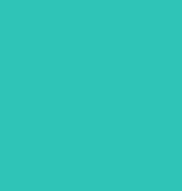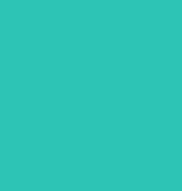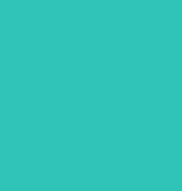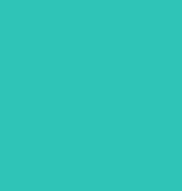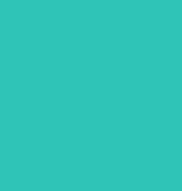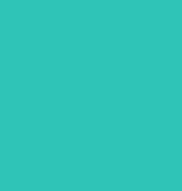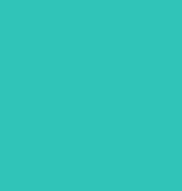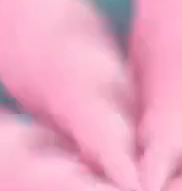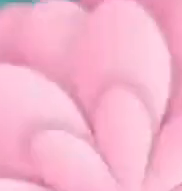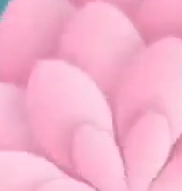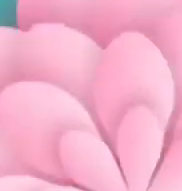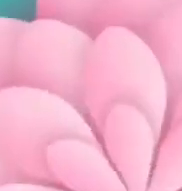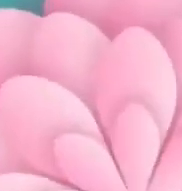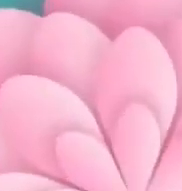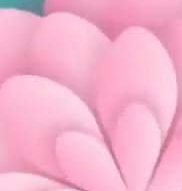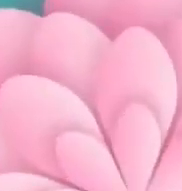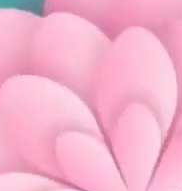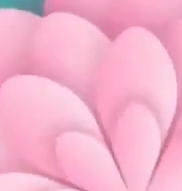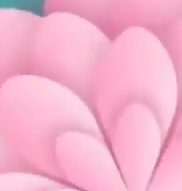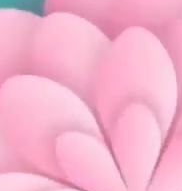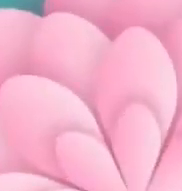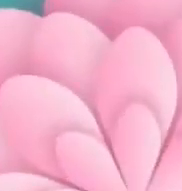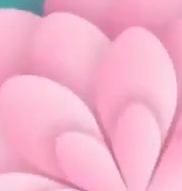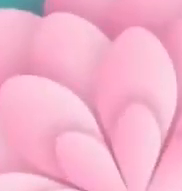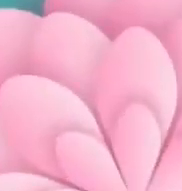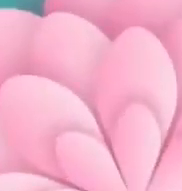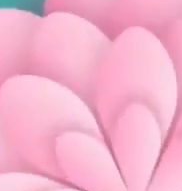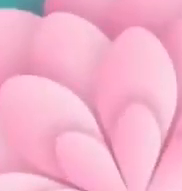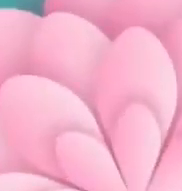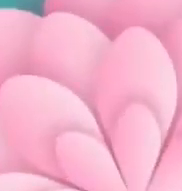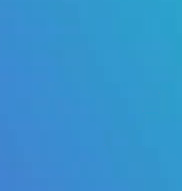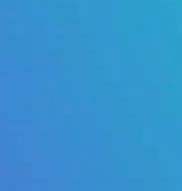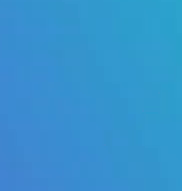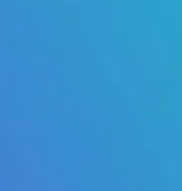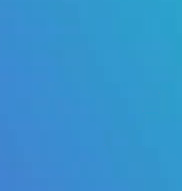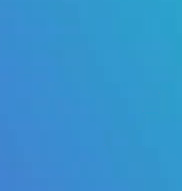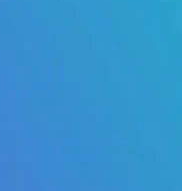nuestras redes sociales. ¡Feliz Día de las Madres!